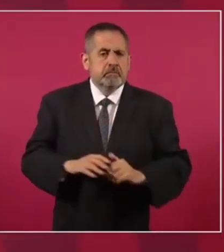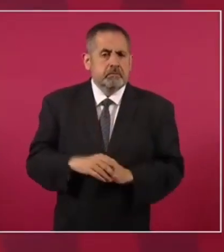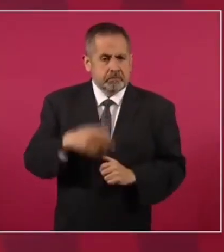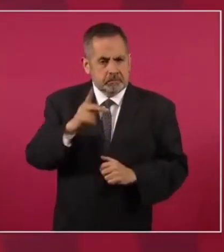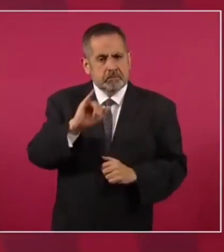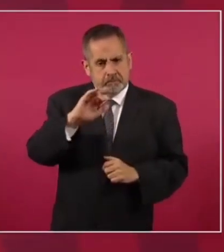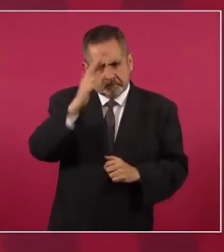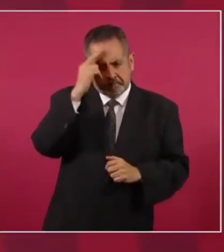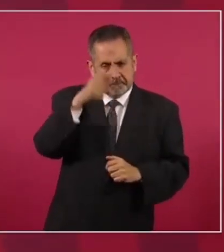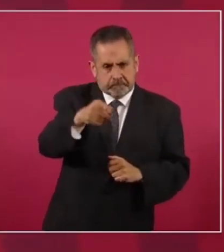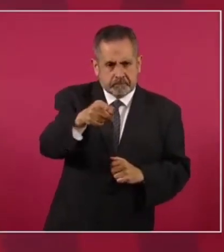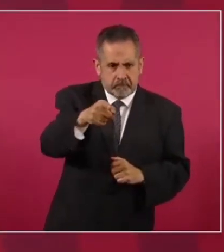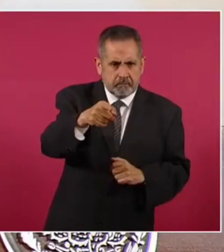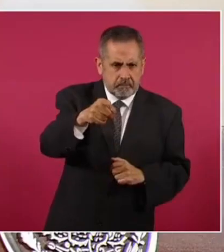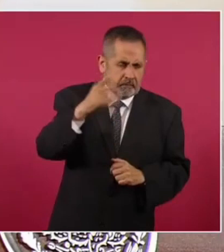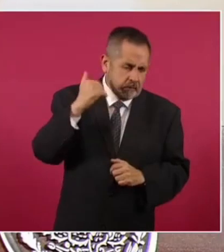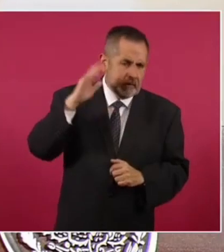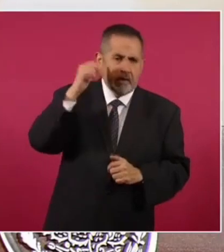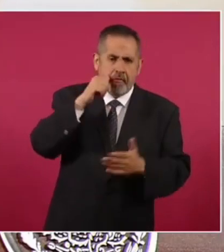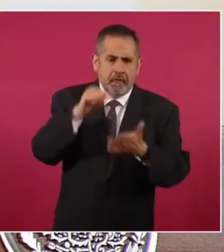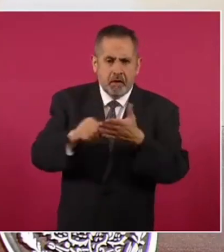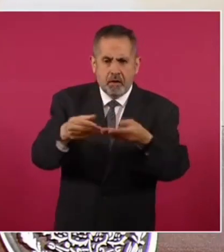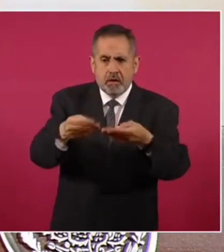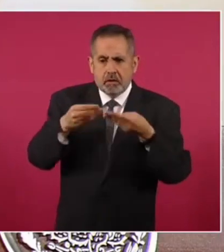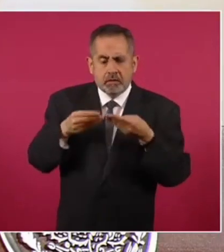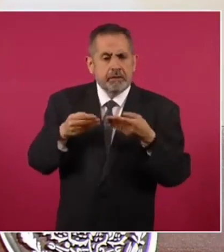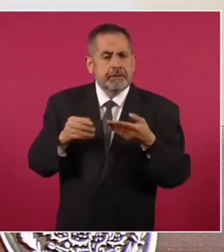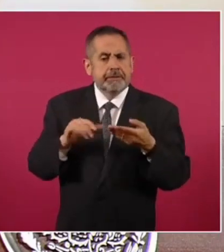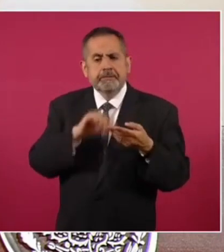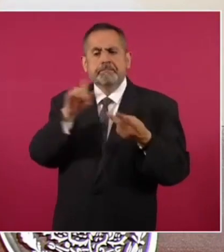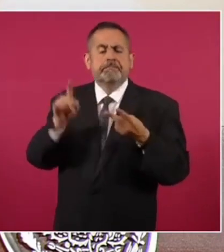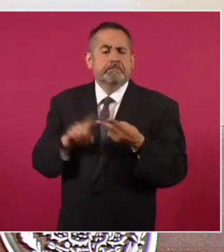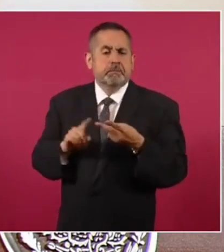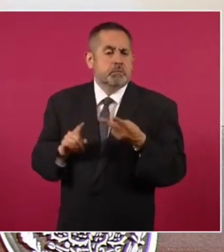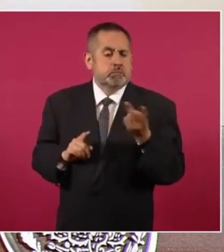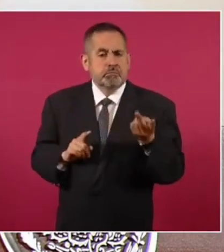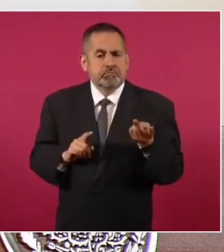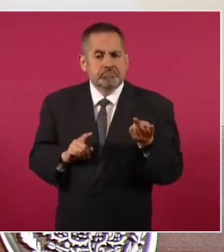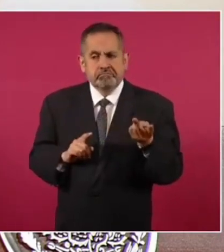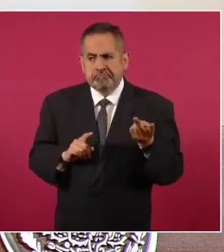pero sí me acuerdo de esa carta. Lo demás,